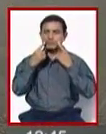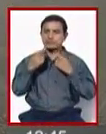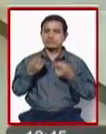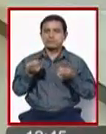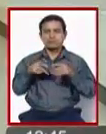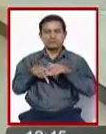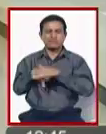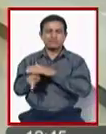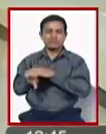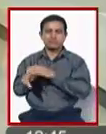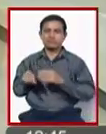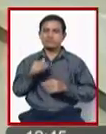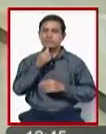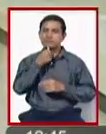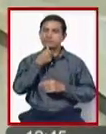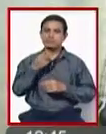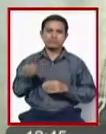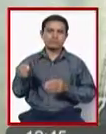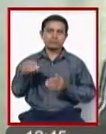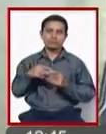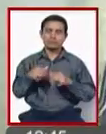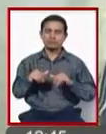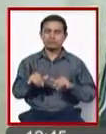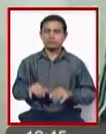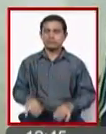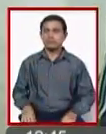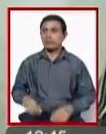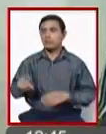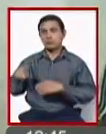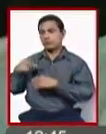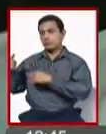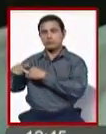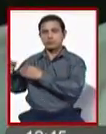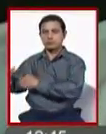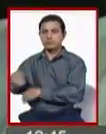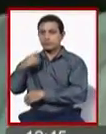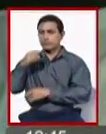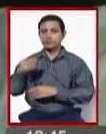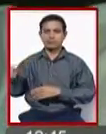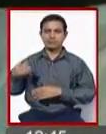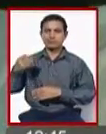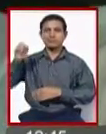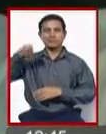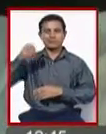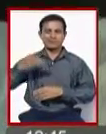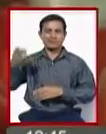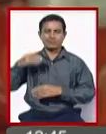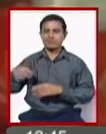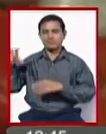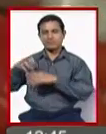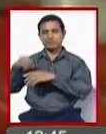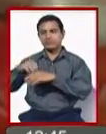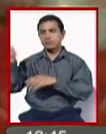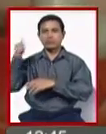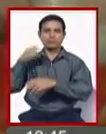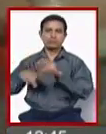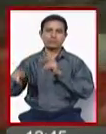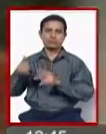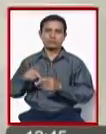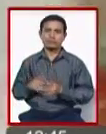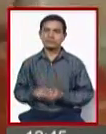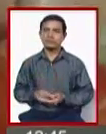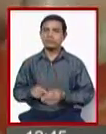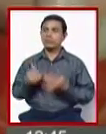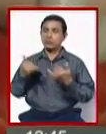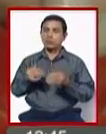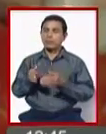cuando orina, le duele un poco. Pero me dicen los vecinos de ahí que sí, más antes ya había mordido a otras personas. ¿Qué pide